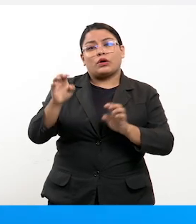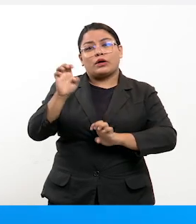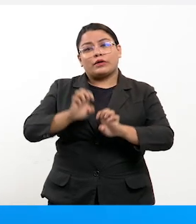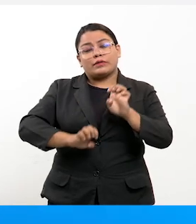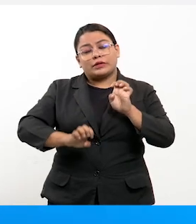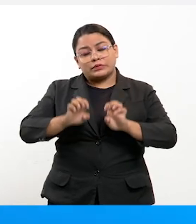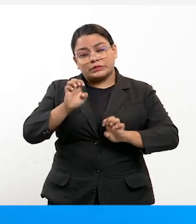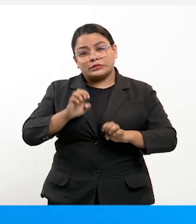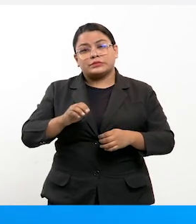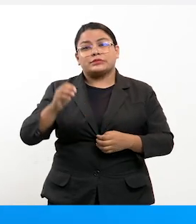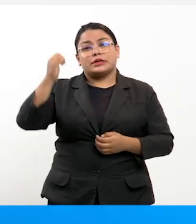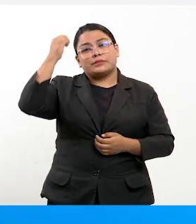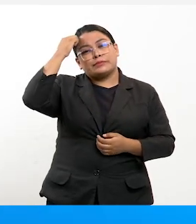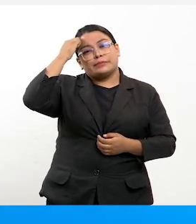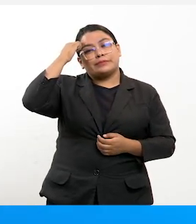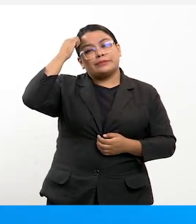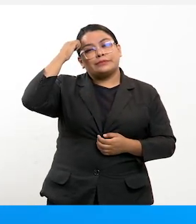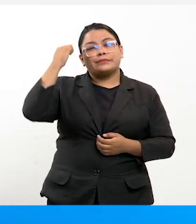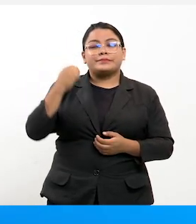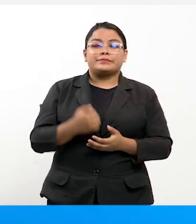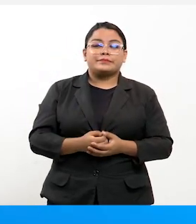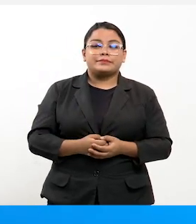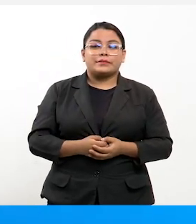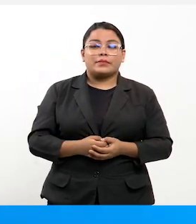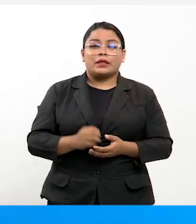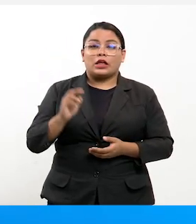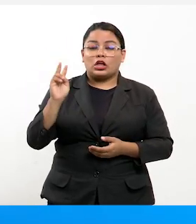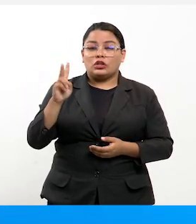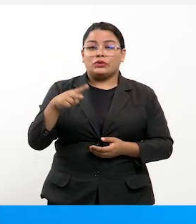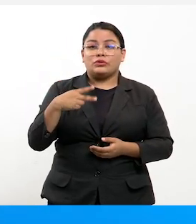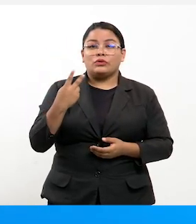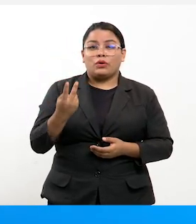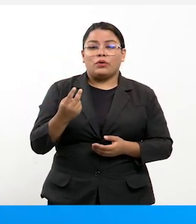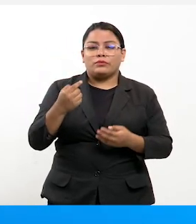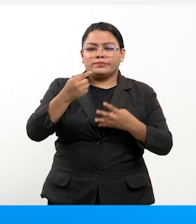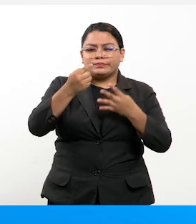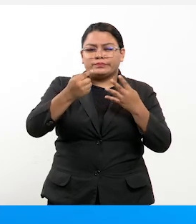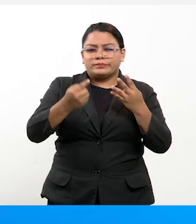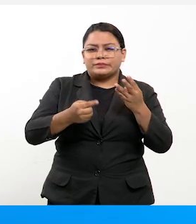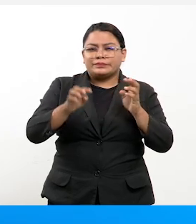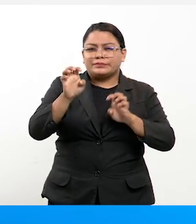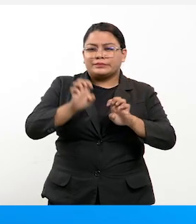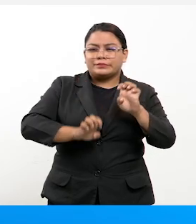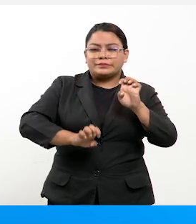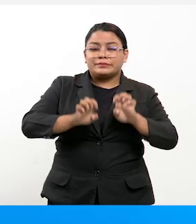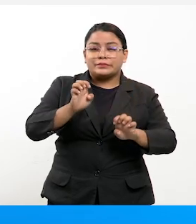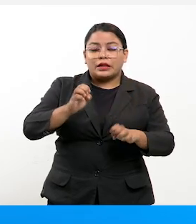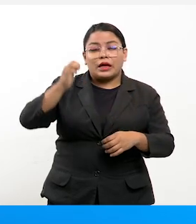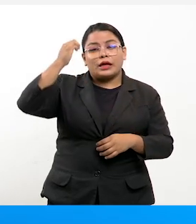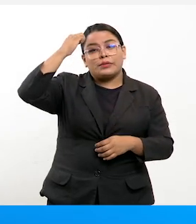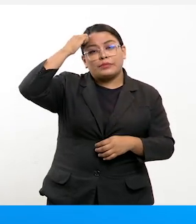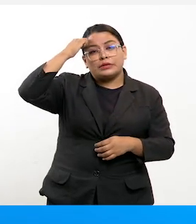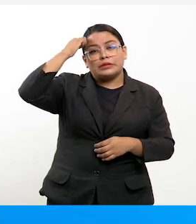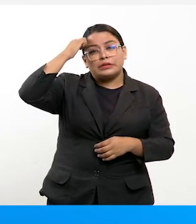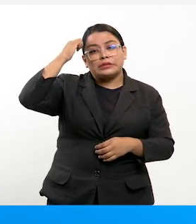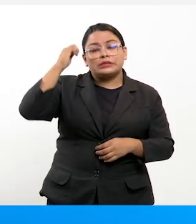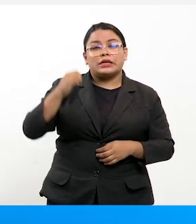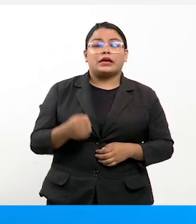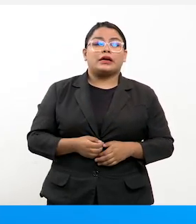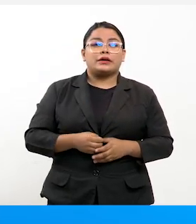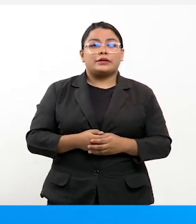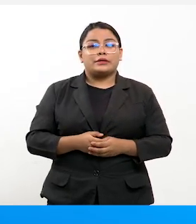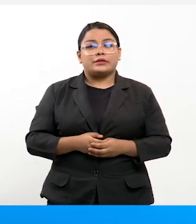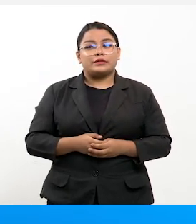servicio del aprendizaje. En la parte 2, normativa para la evaluación de los aprendizajes, en el capítulo